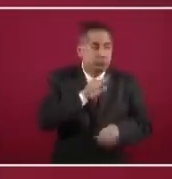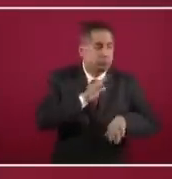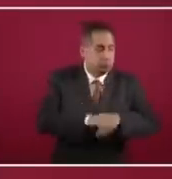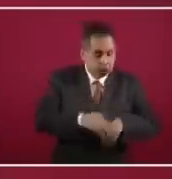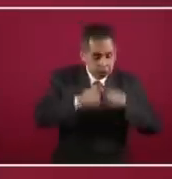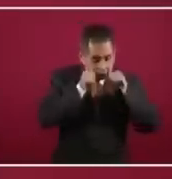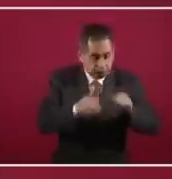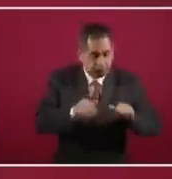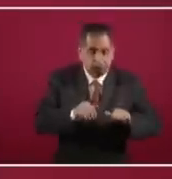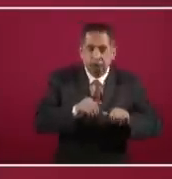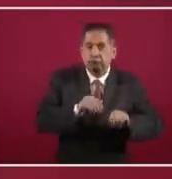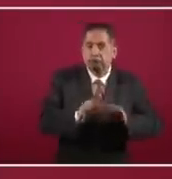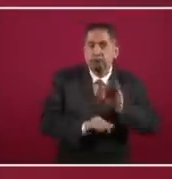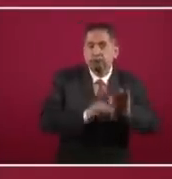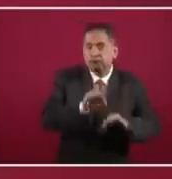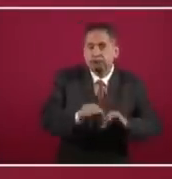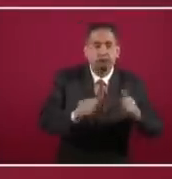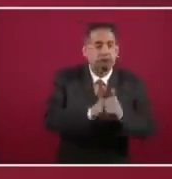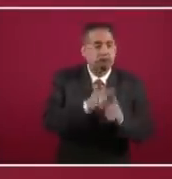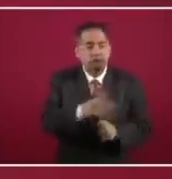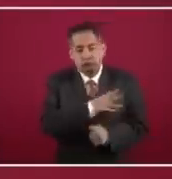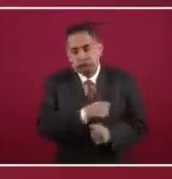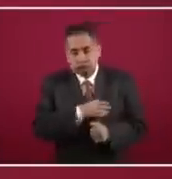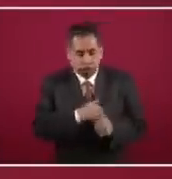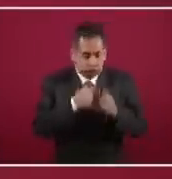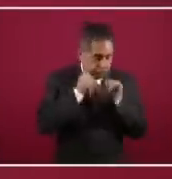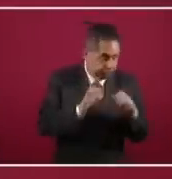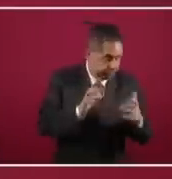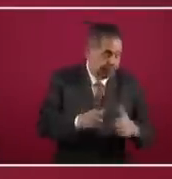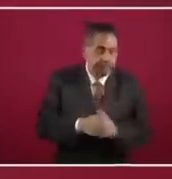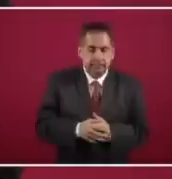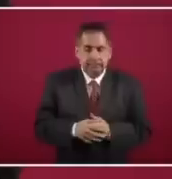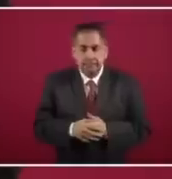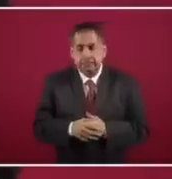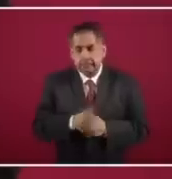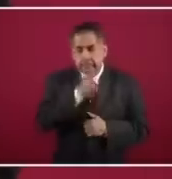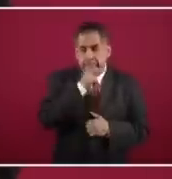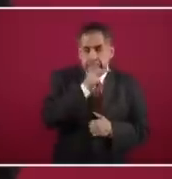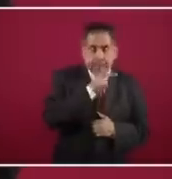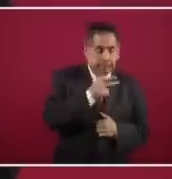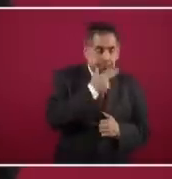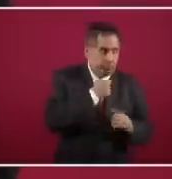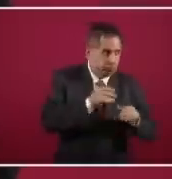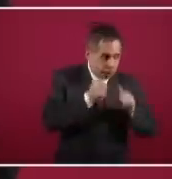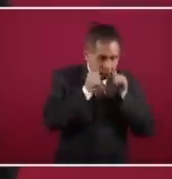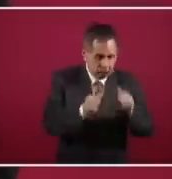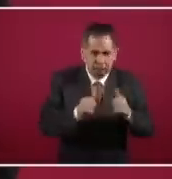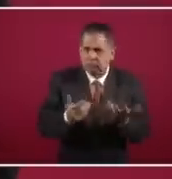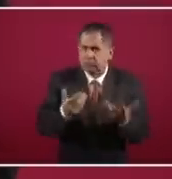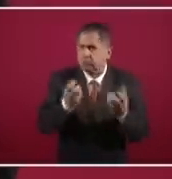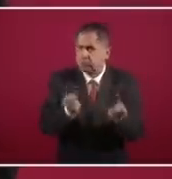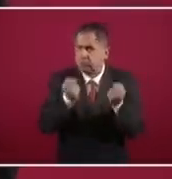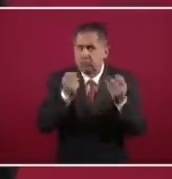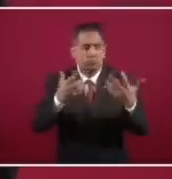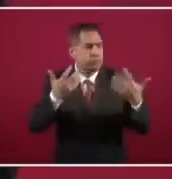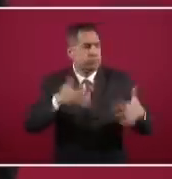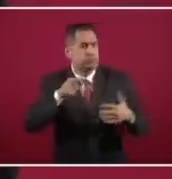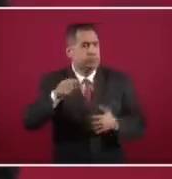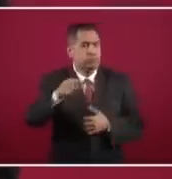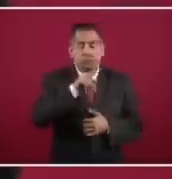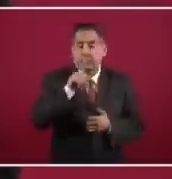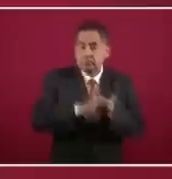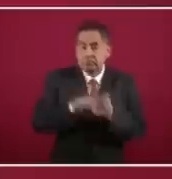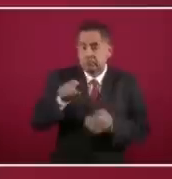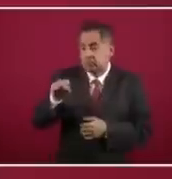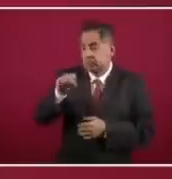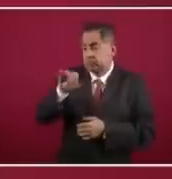y mejores en relación al cuidado de los hijos. Y la paternidad, por supuesto, en muchas empresas y de hecho en el Poder